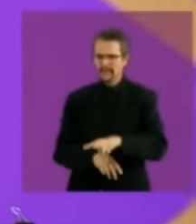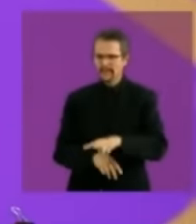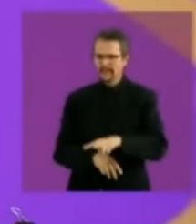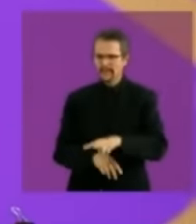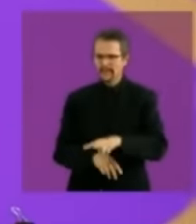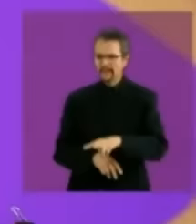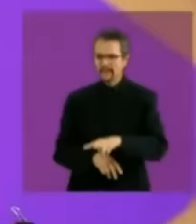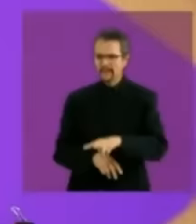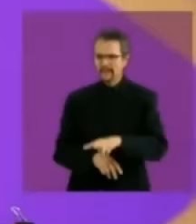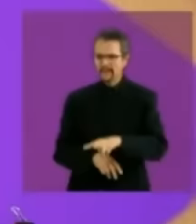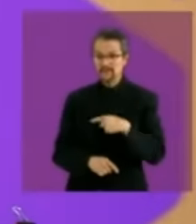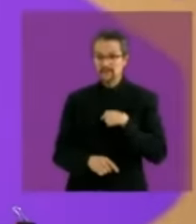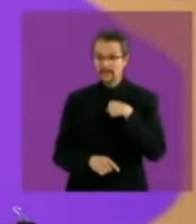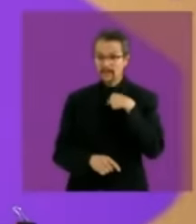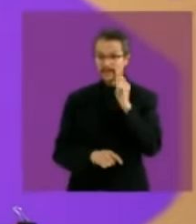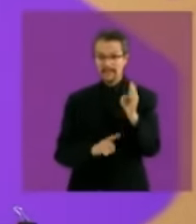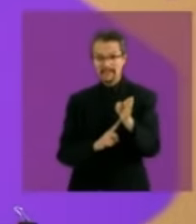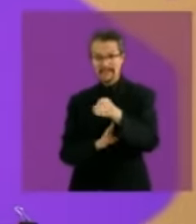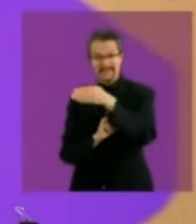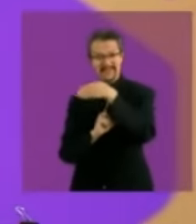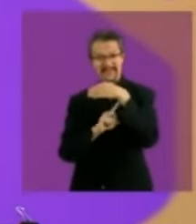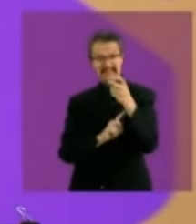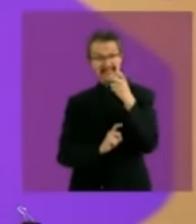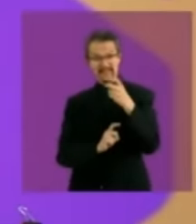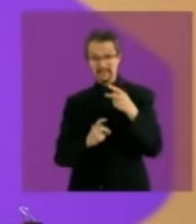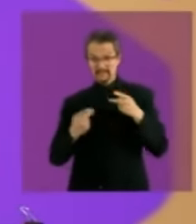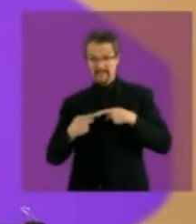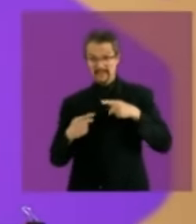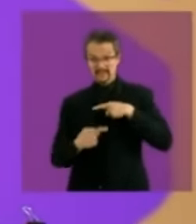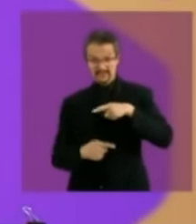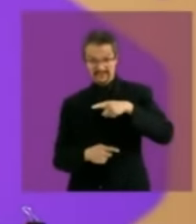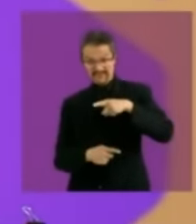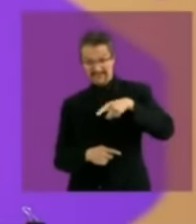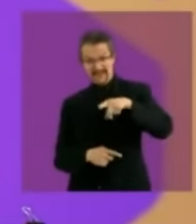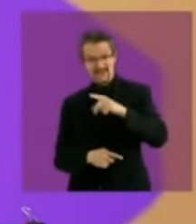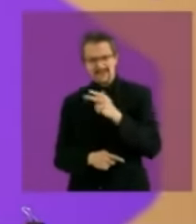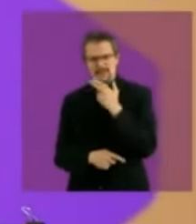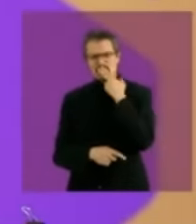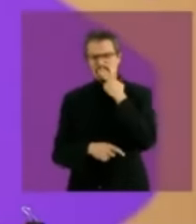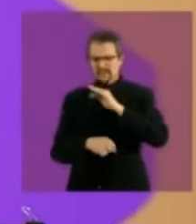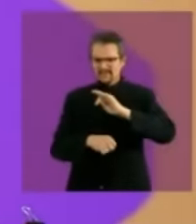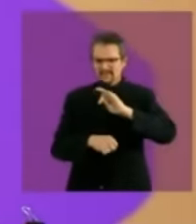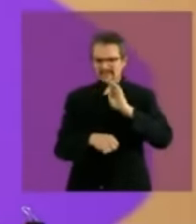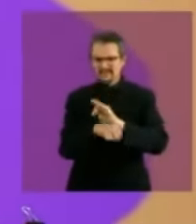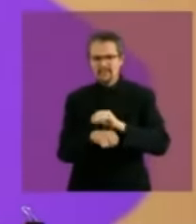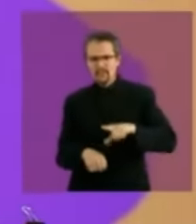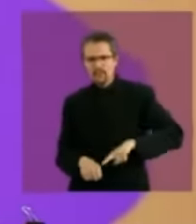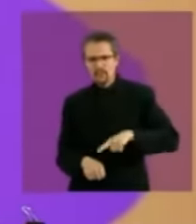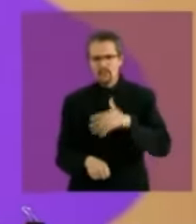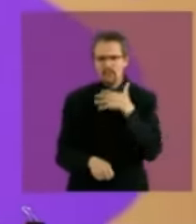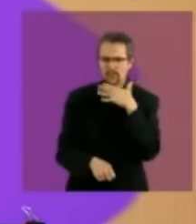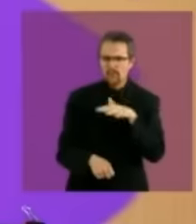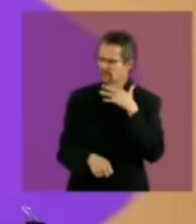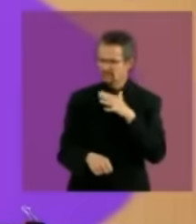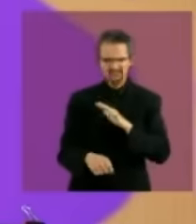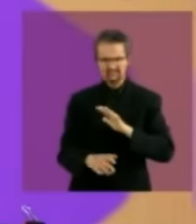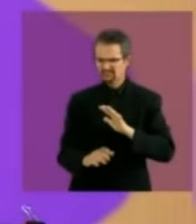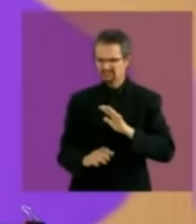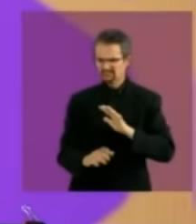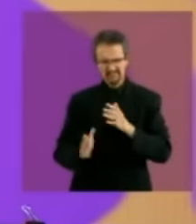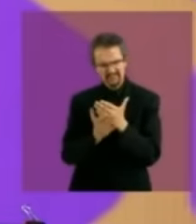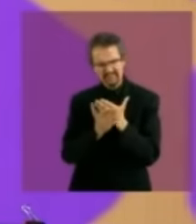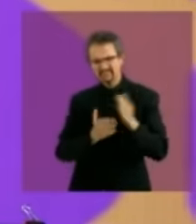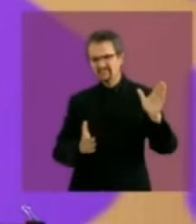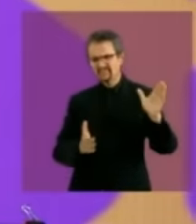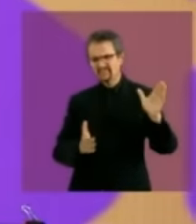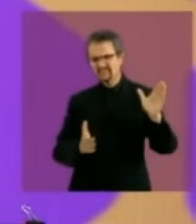la imagen de la derrota, el inicio del debate de Xóchitl Gálvez y en la